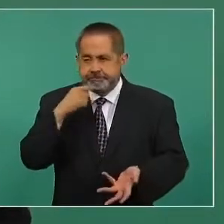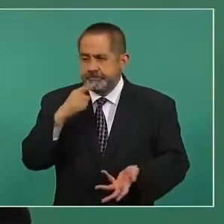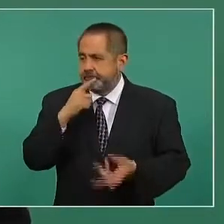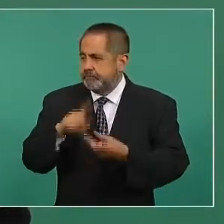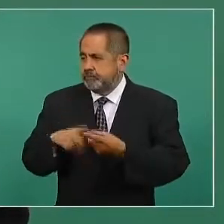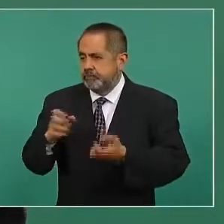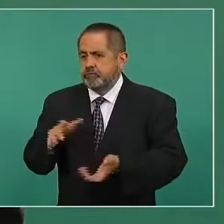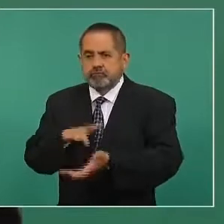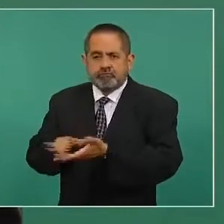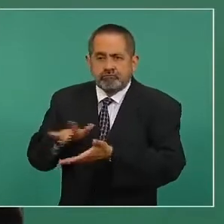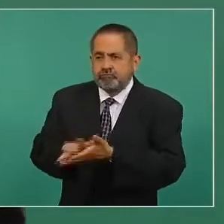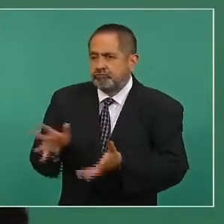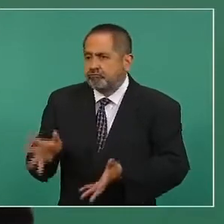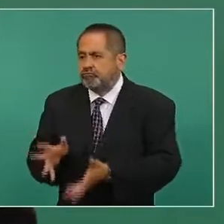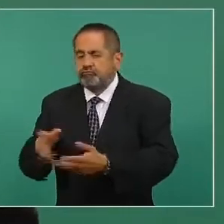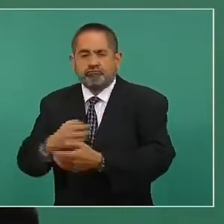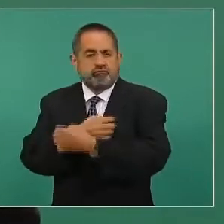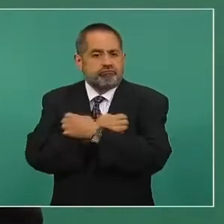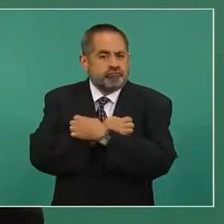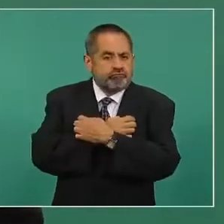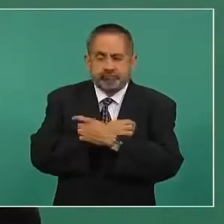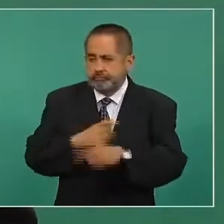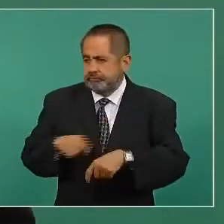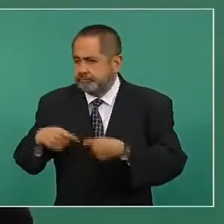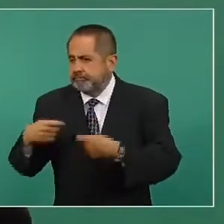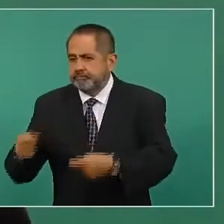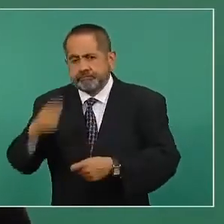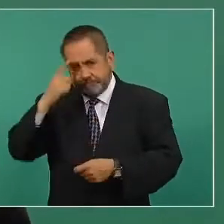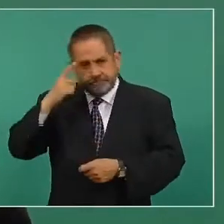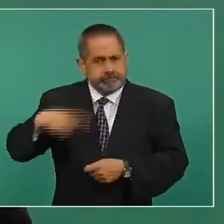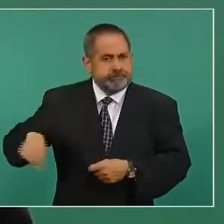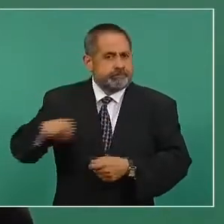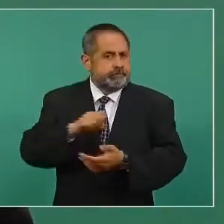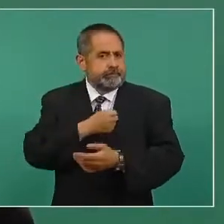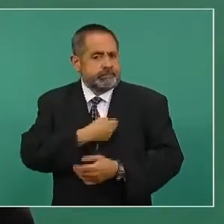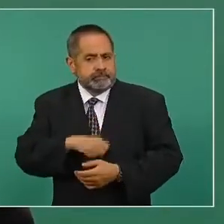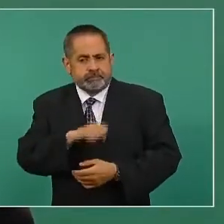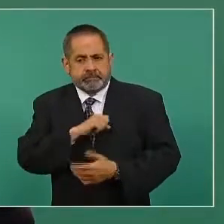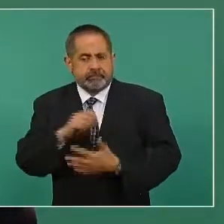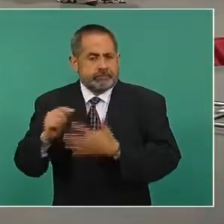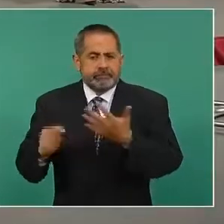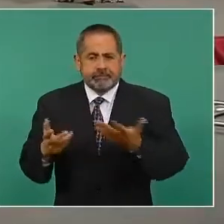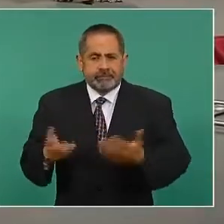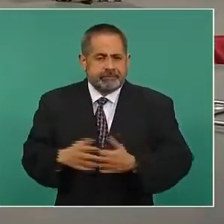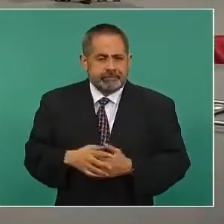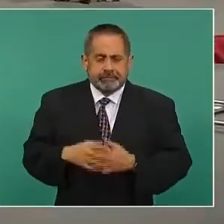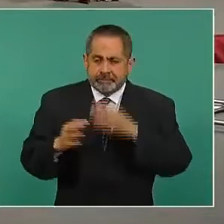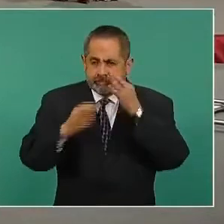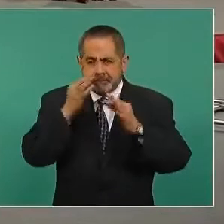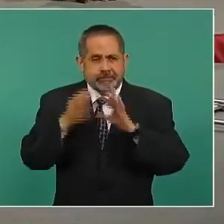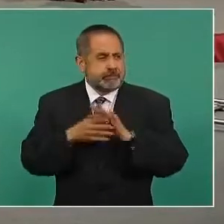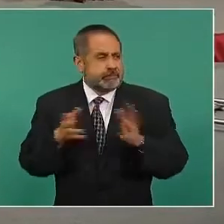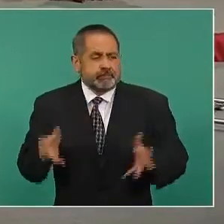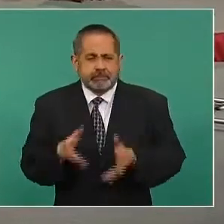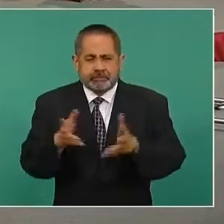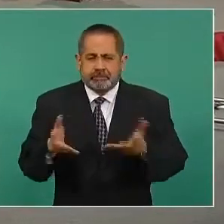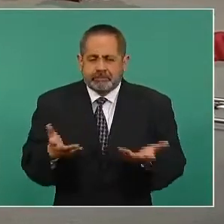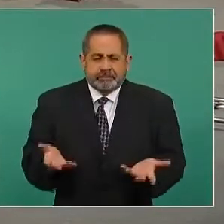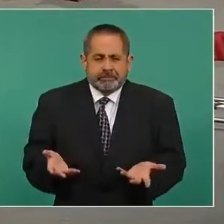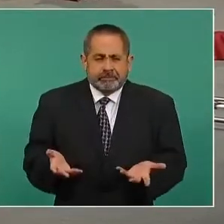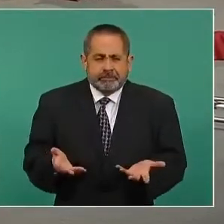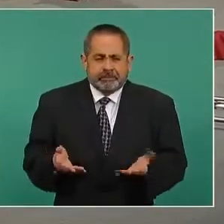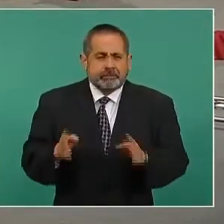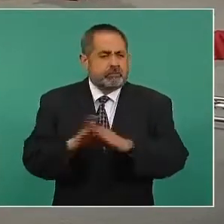para impulsar la educación, para garantizar el derecho a la salud, para promover el desarrollo,